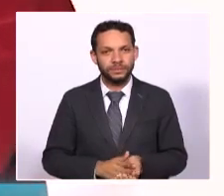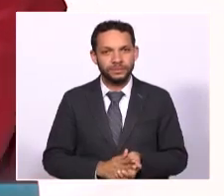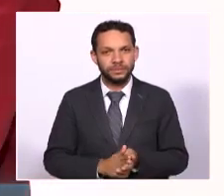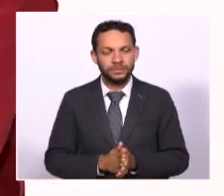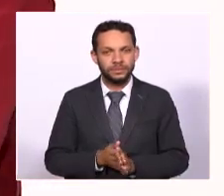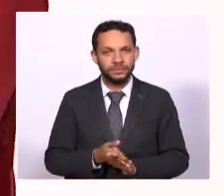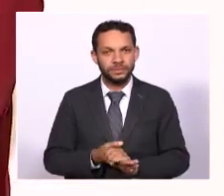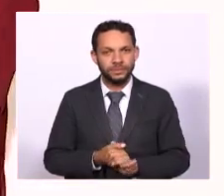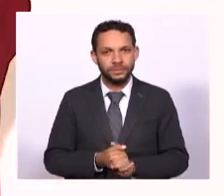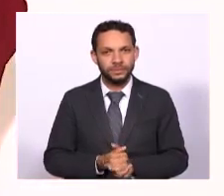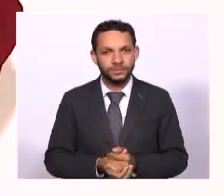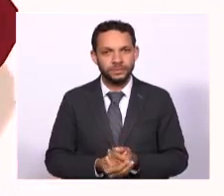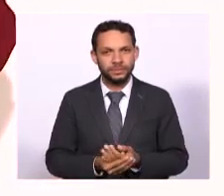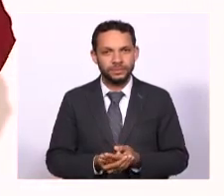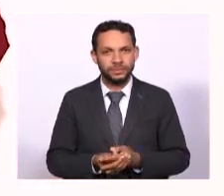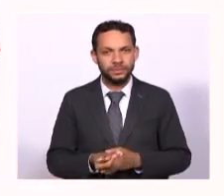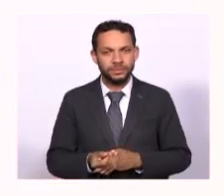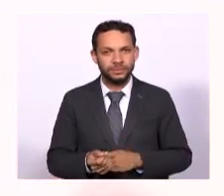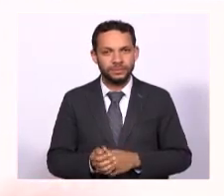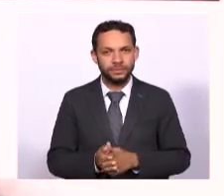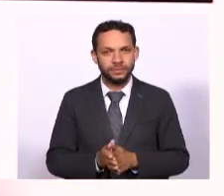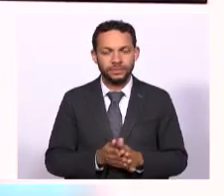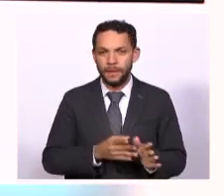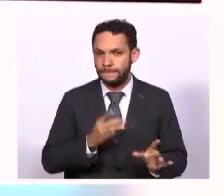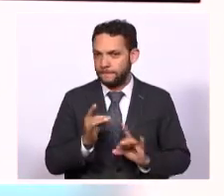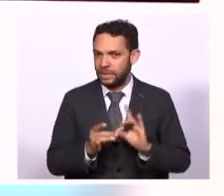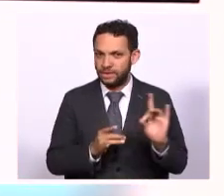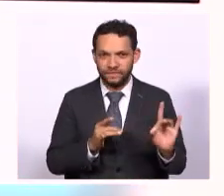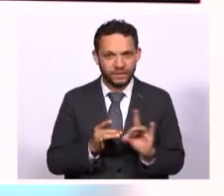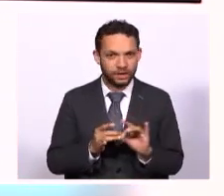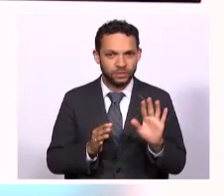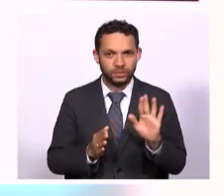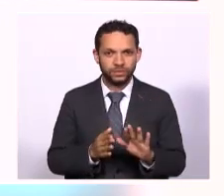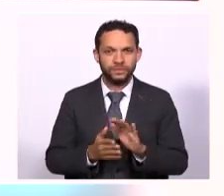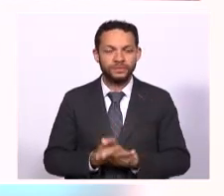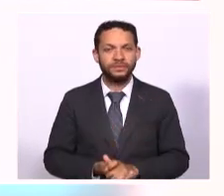Inhala, exhala.